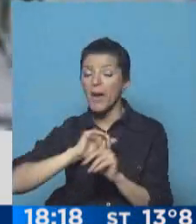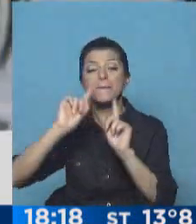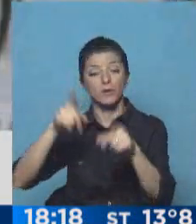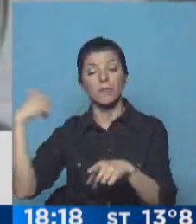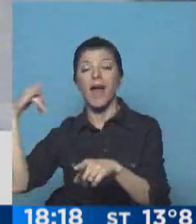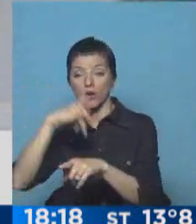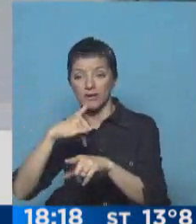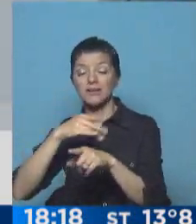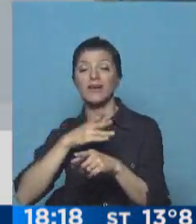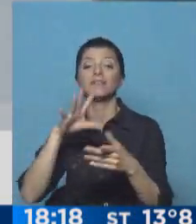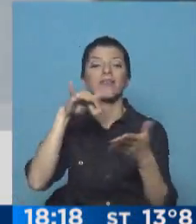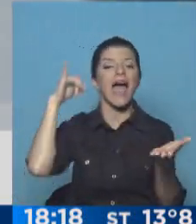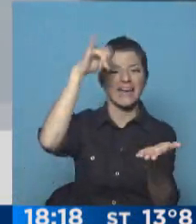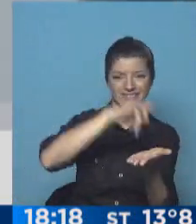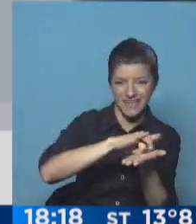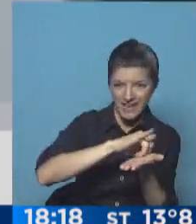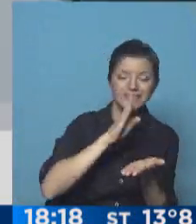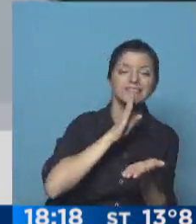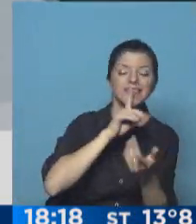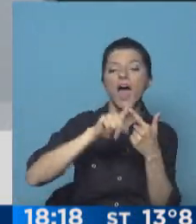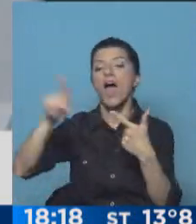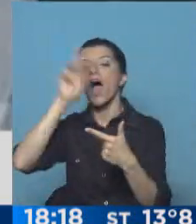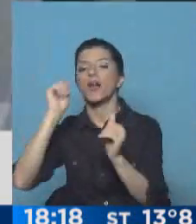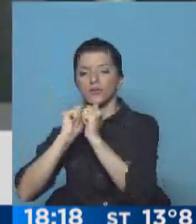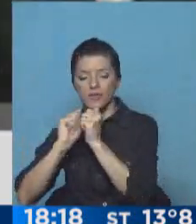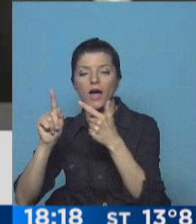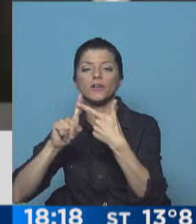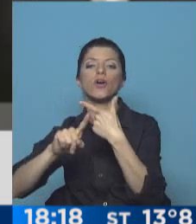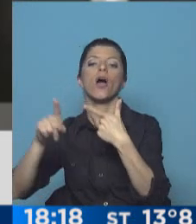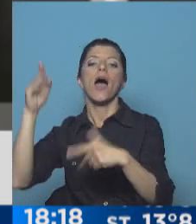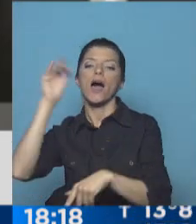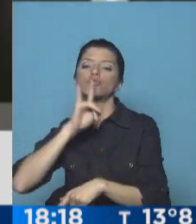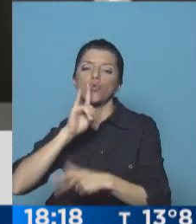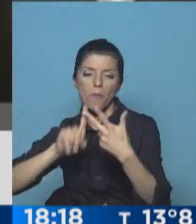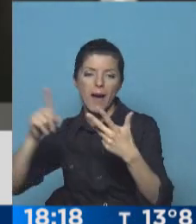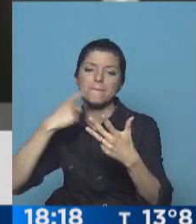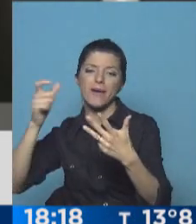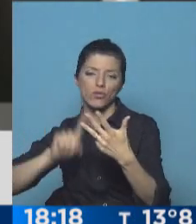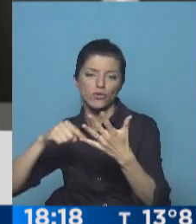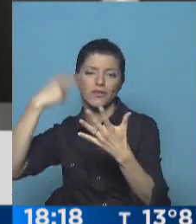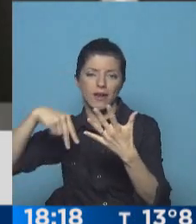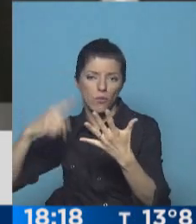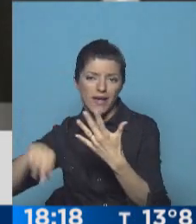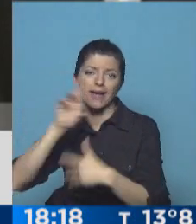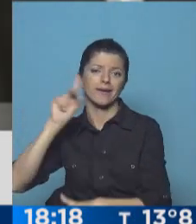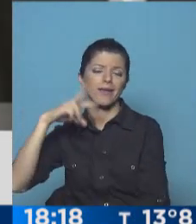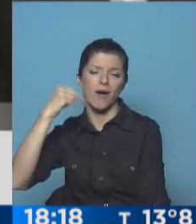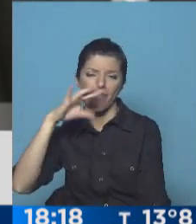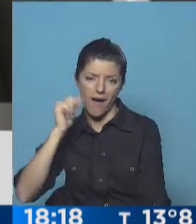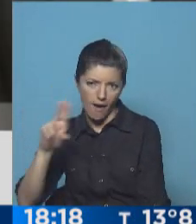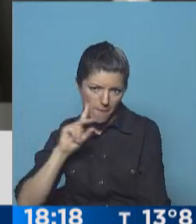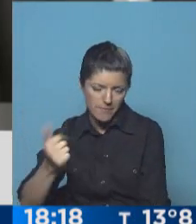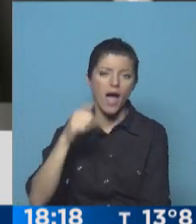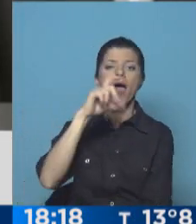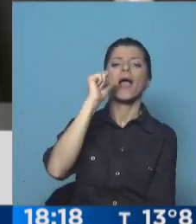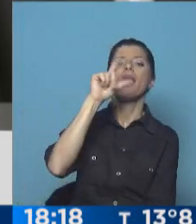rutas Ezeiza, a Rosario, a Iguazú, a Jujuy, a Salta, a Tucumán, a Mendoza, a Neuquén, Comodoro Rivadavia, El Calafate